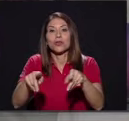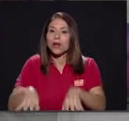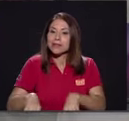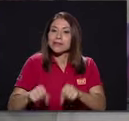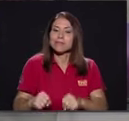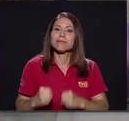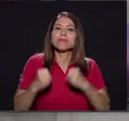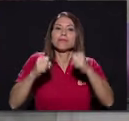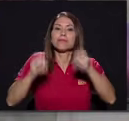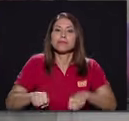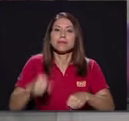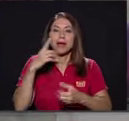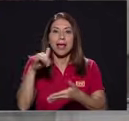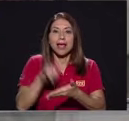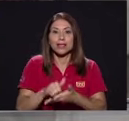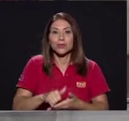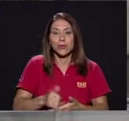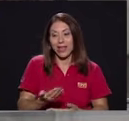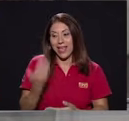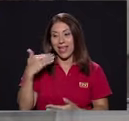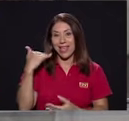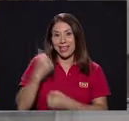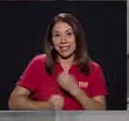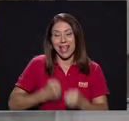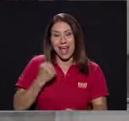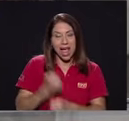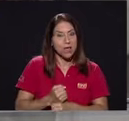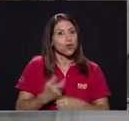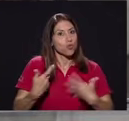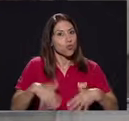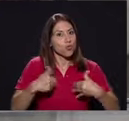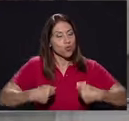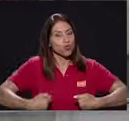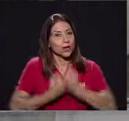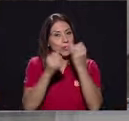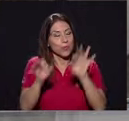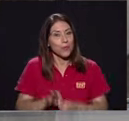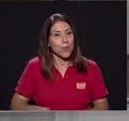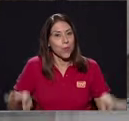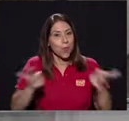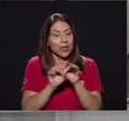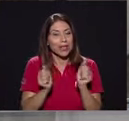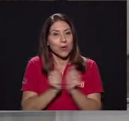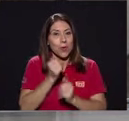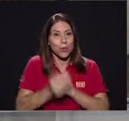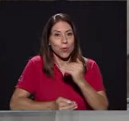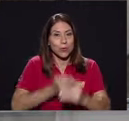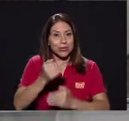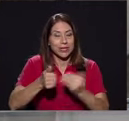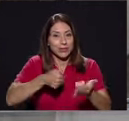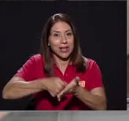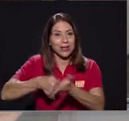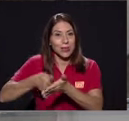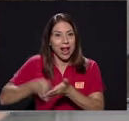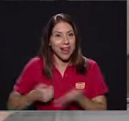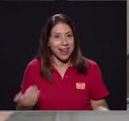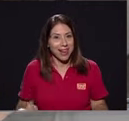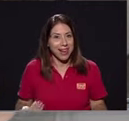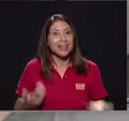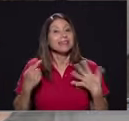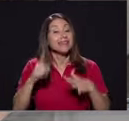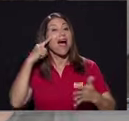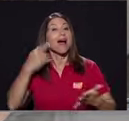para esto. Creo que este año 2008 pasamos un reto importante con un proceso electoral en donde quedó